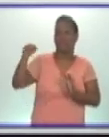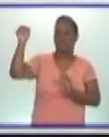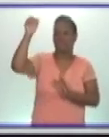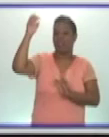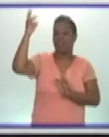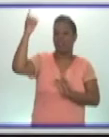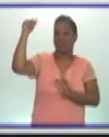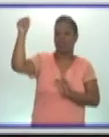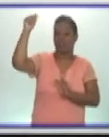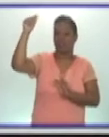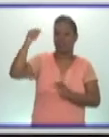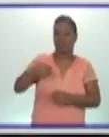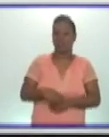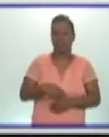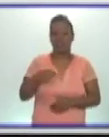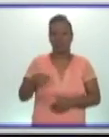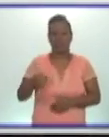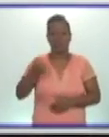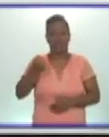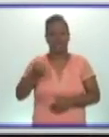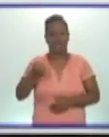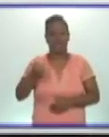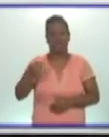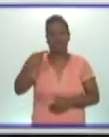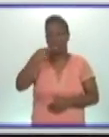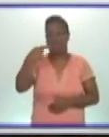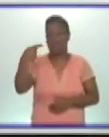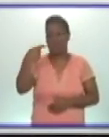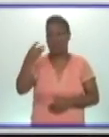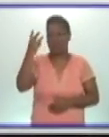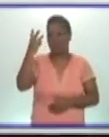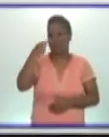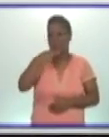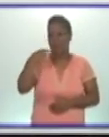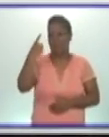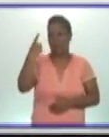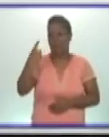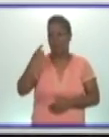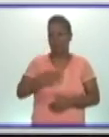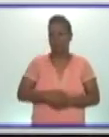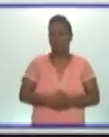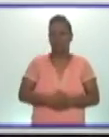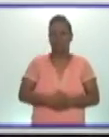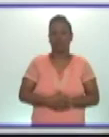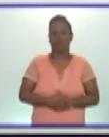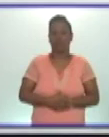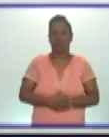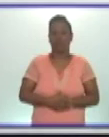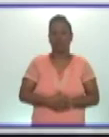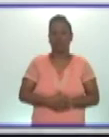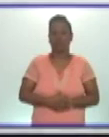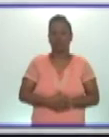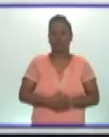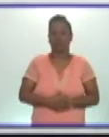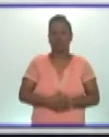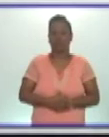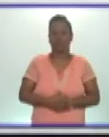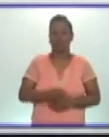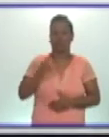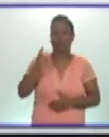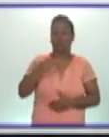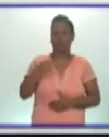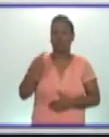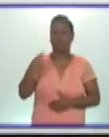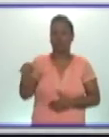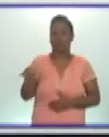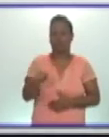que es a y vamos a restar los exponentes. El exponente del término de arriba menos el exponente del término de abajo. 3 menos 1